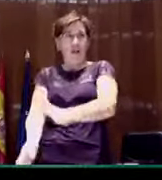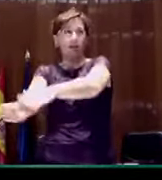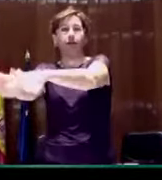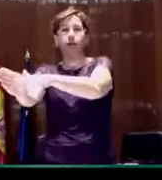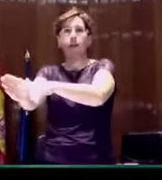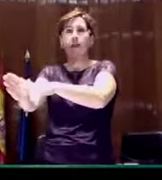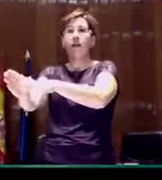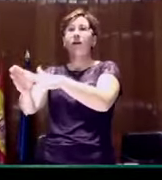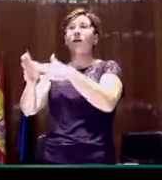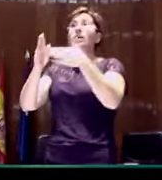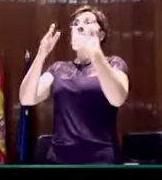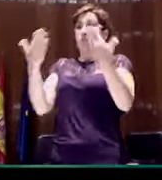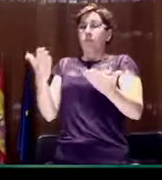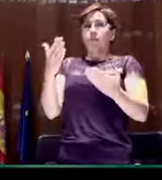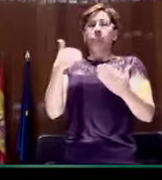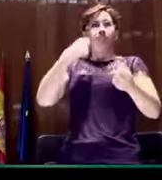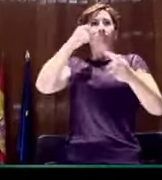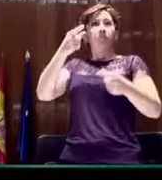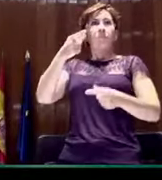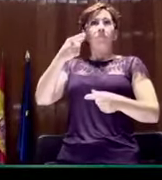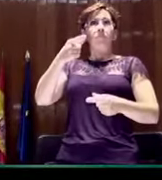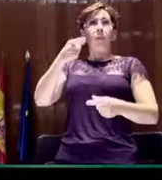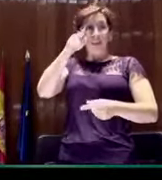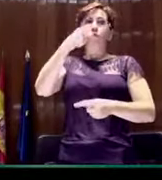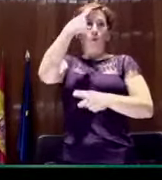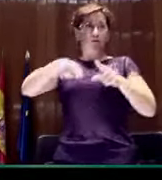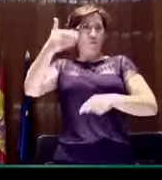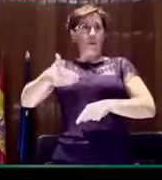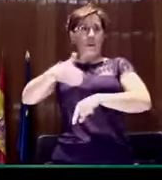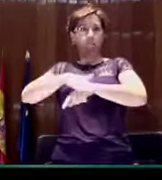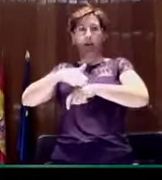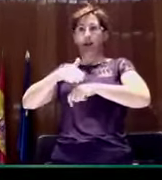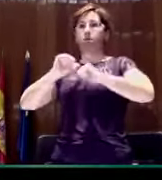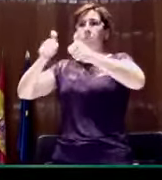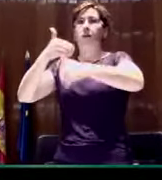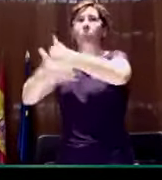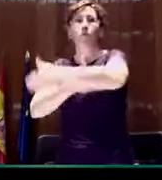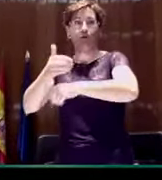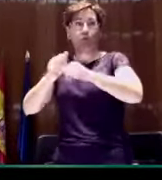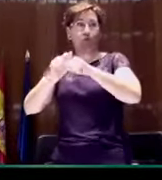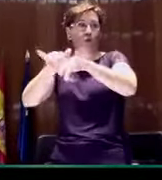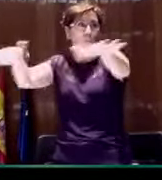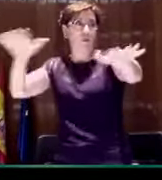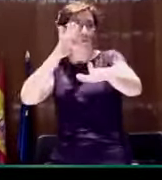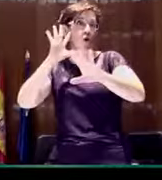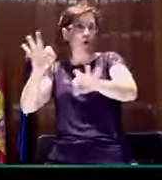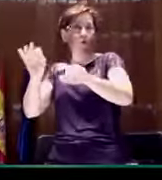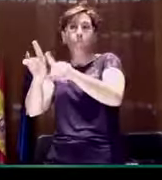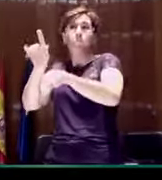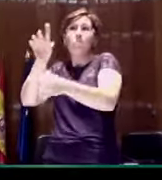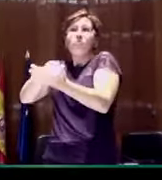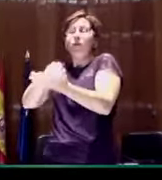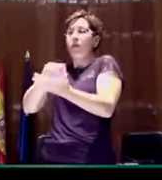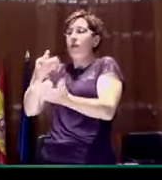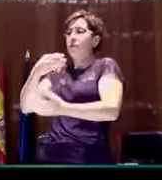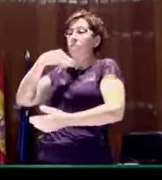aquí, y por eso hay que hacer un proceso de normalización, todos sabemos que normalmente muchos